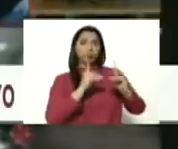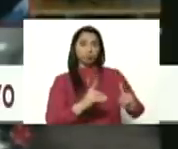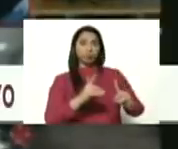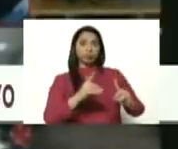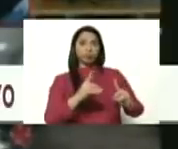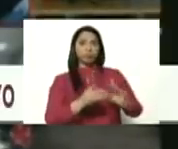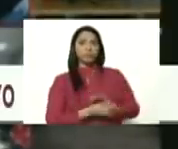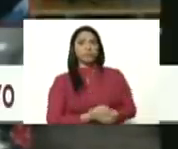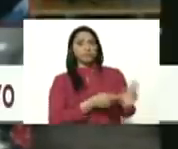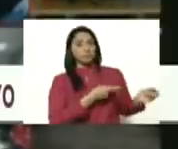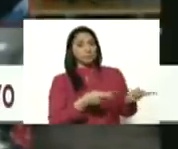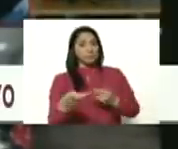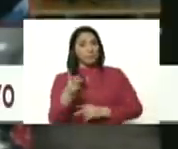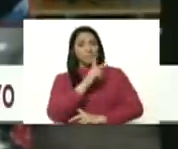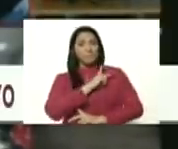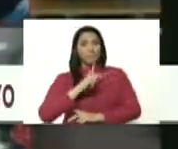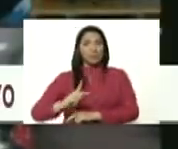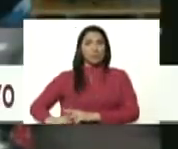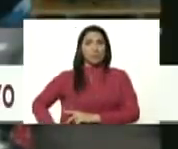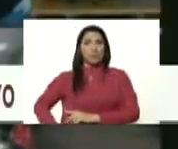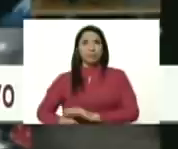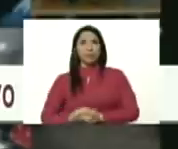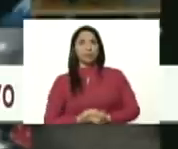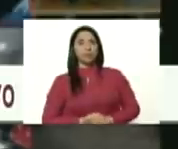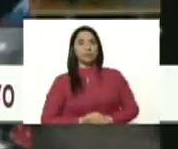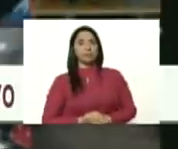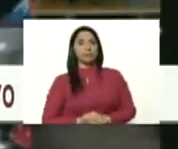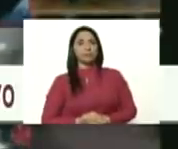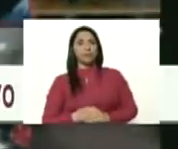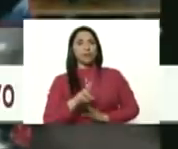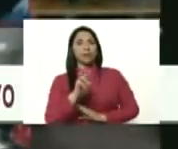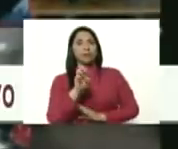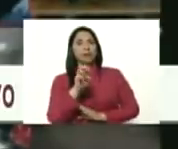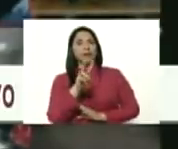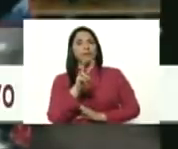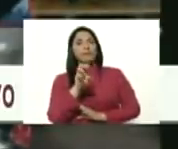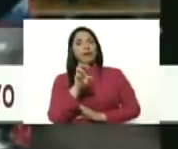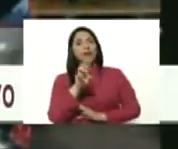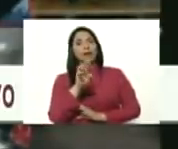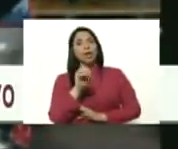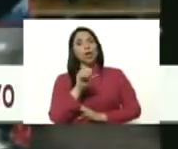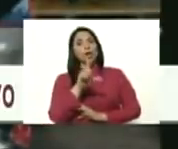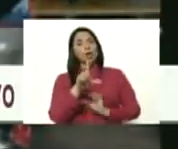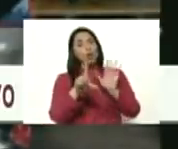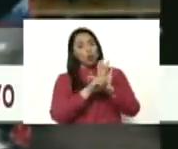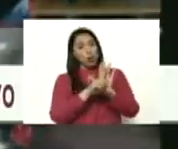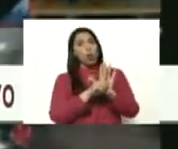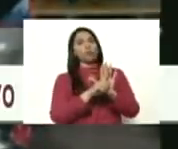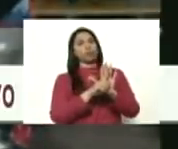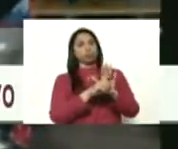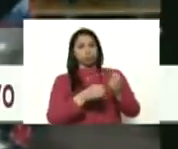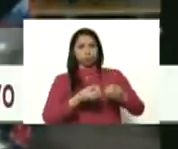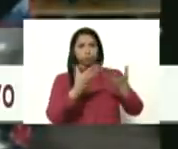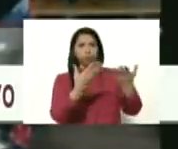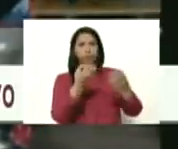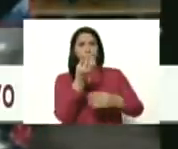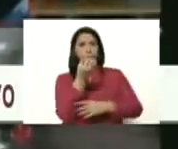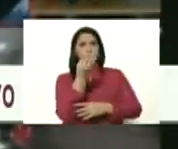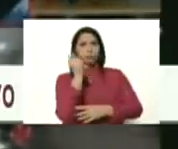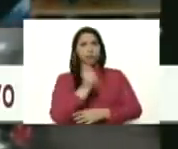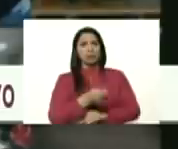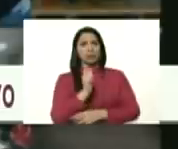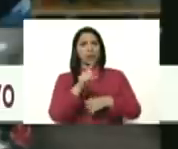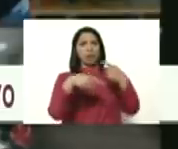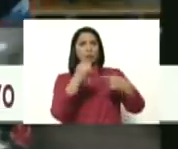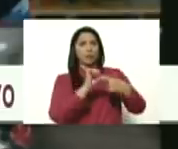al vicepresidente de gobierno y ministro Reverol, con un planteamiento de una ley, y ha sido convocada una sesión para la semana que